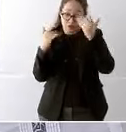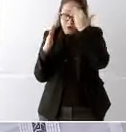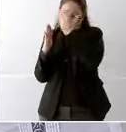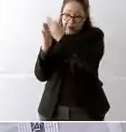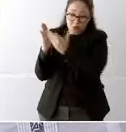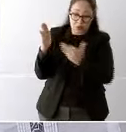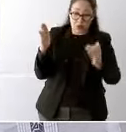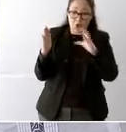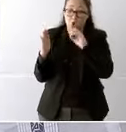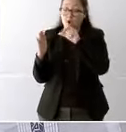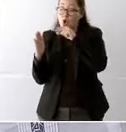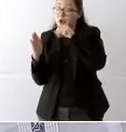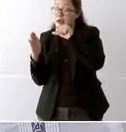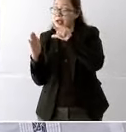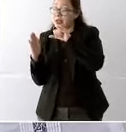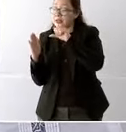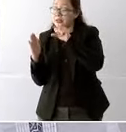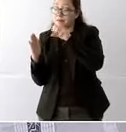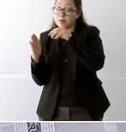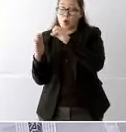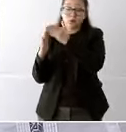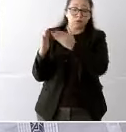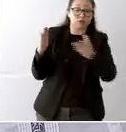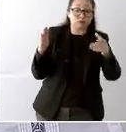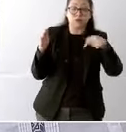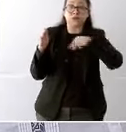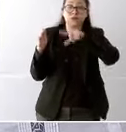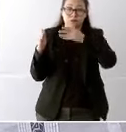y con el presidente Juárez,